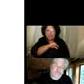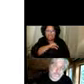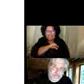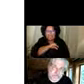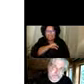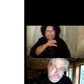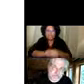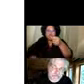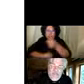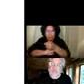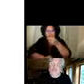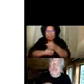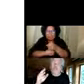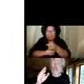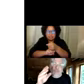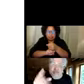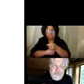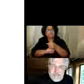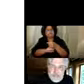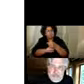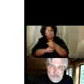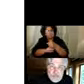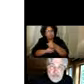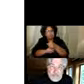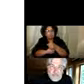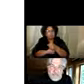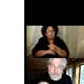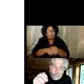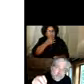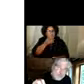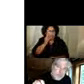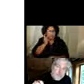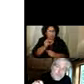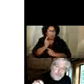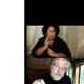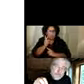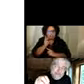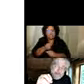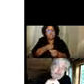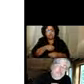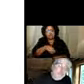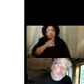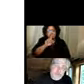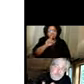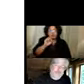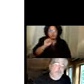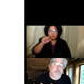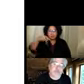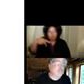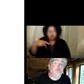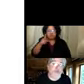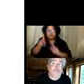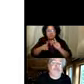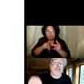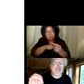tenemos dos palabras, calidad y soporte. Y van a ver en un par de minutos estos profesionales de soporte